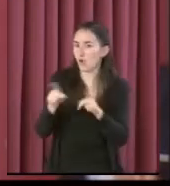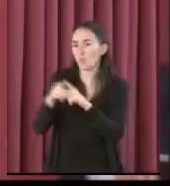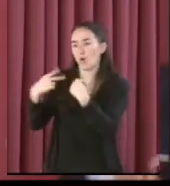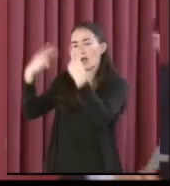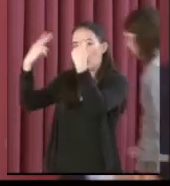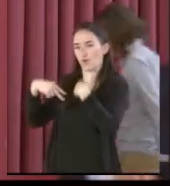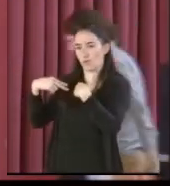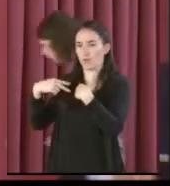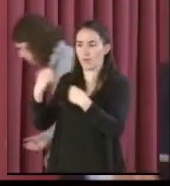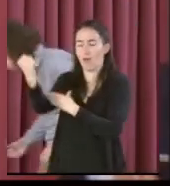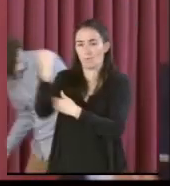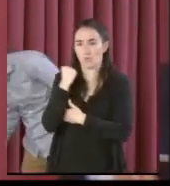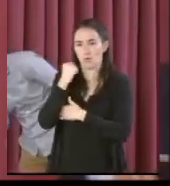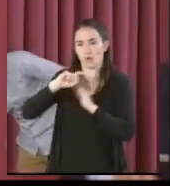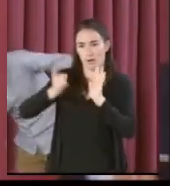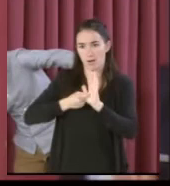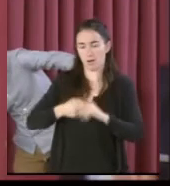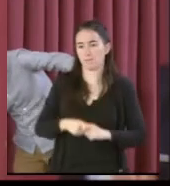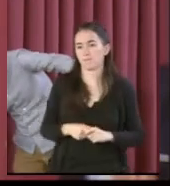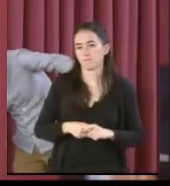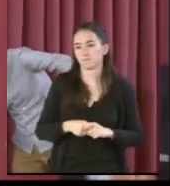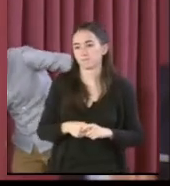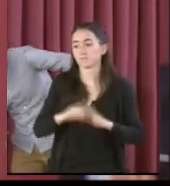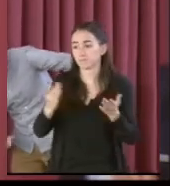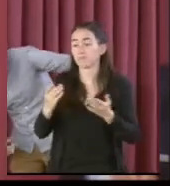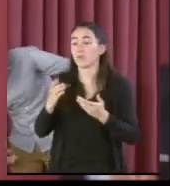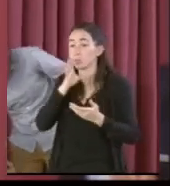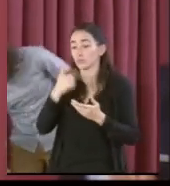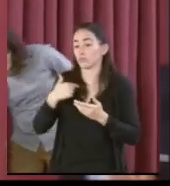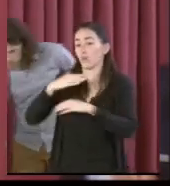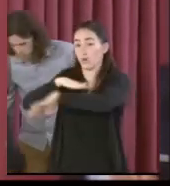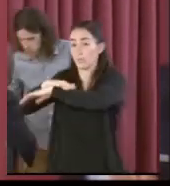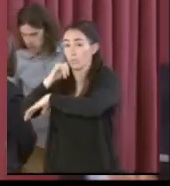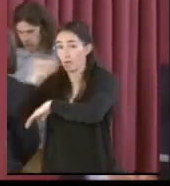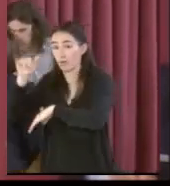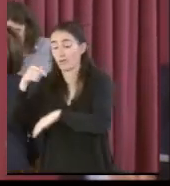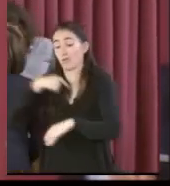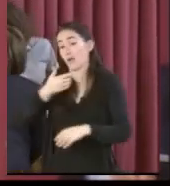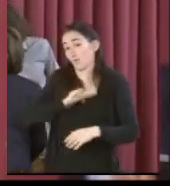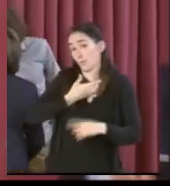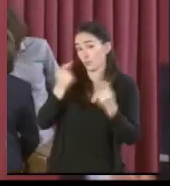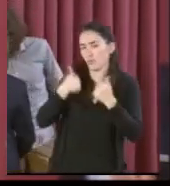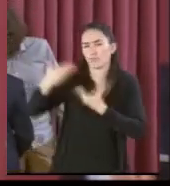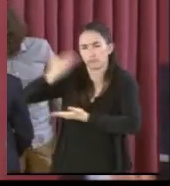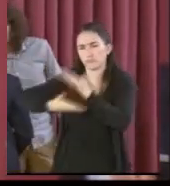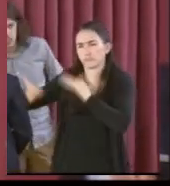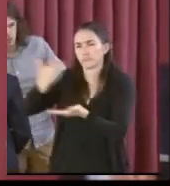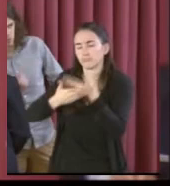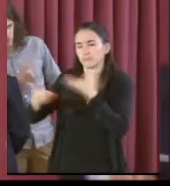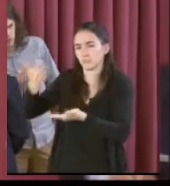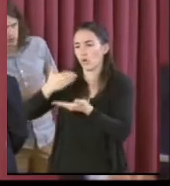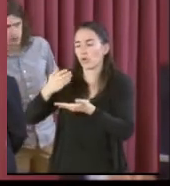tiene cobertura legal. Esta colaboración entre administraciones también se ha materializado en otros hitos para la